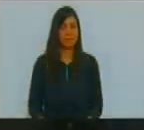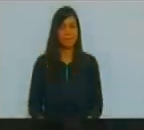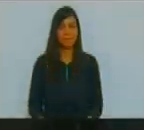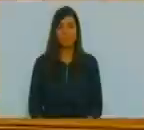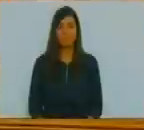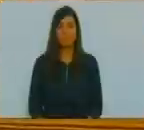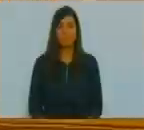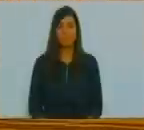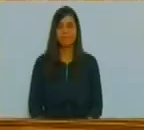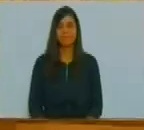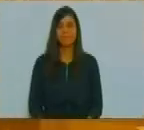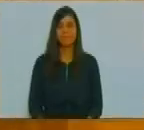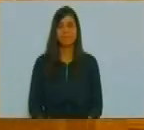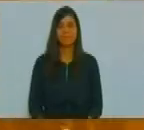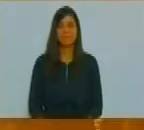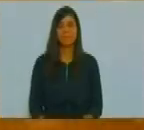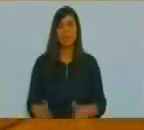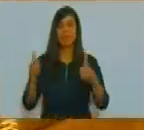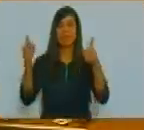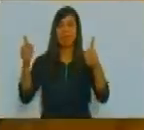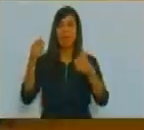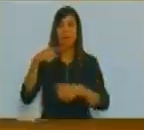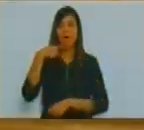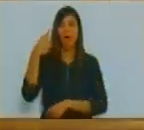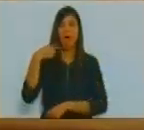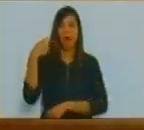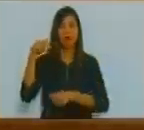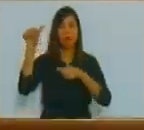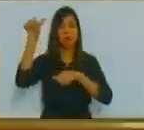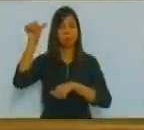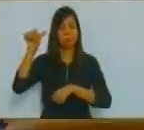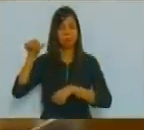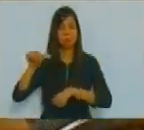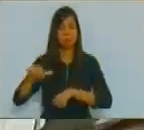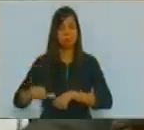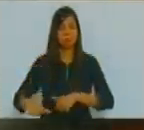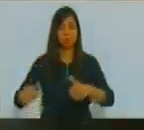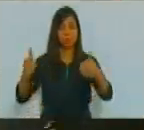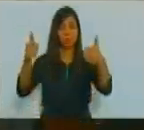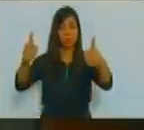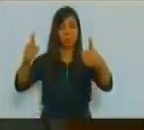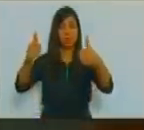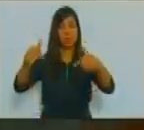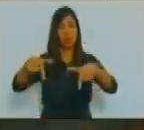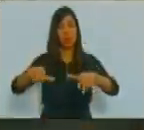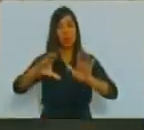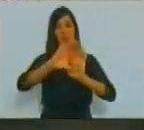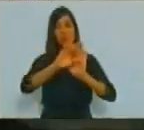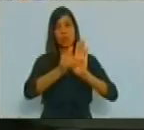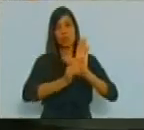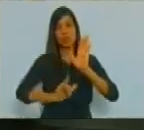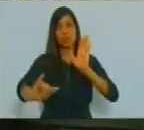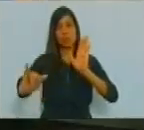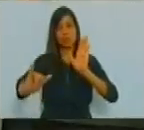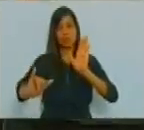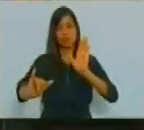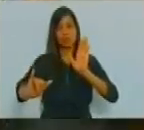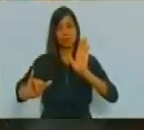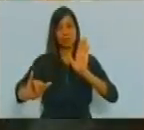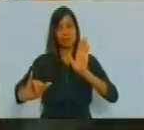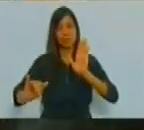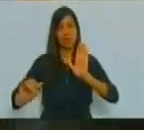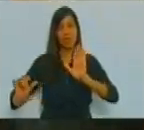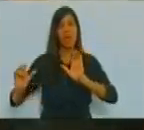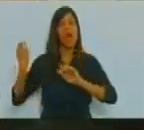bueno excelente debate el que hemos tenido hoy en la constituyente comenzó